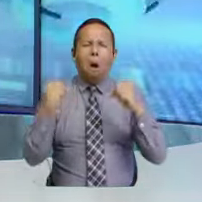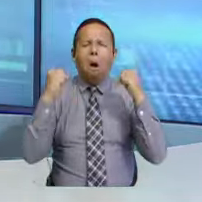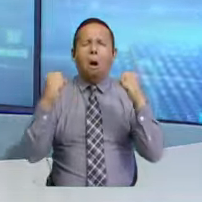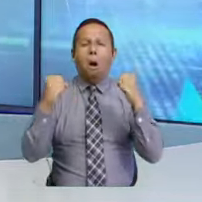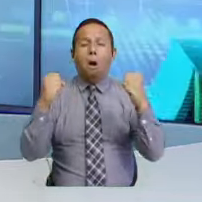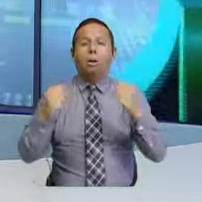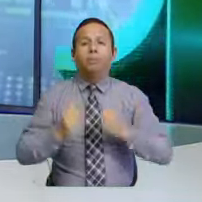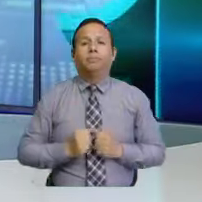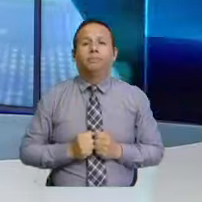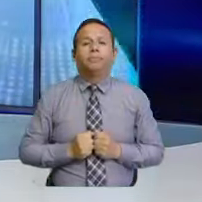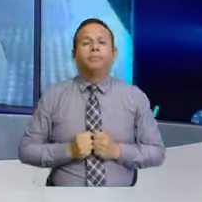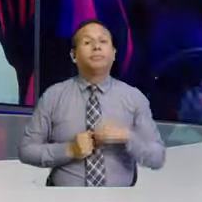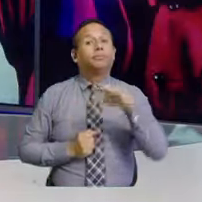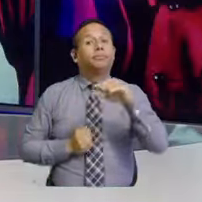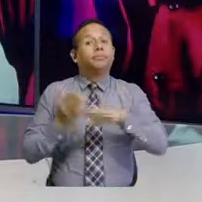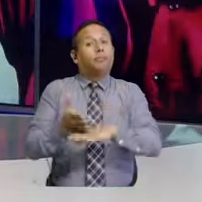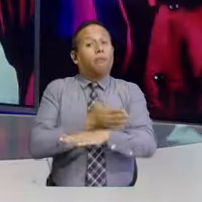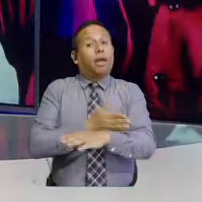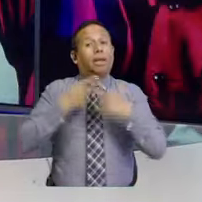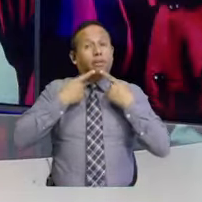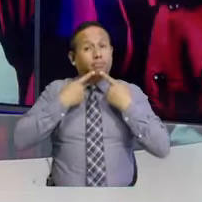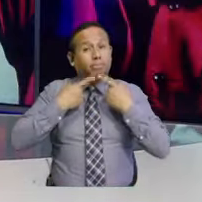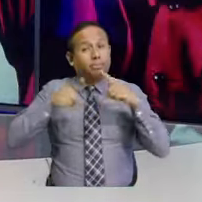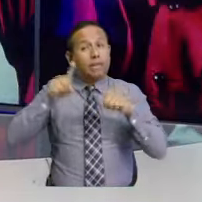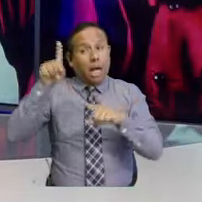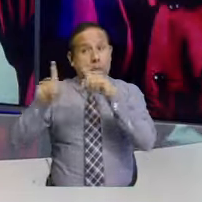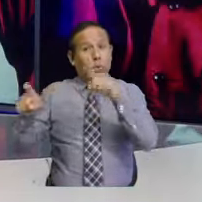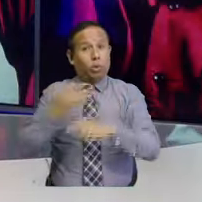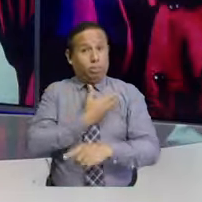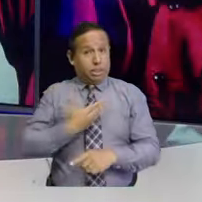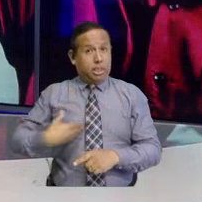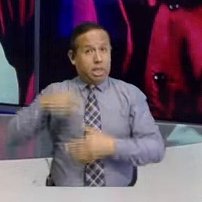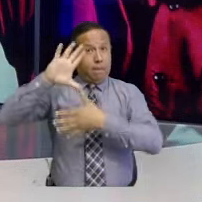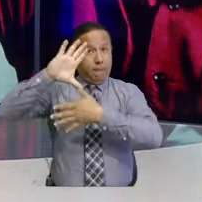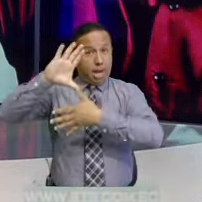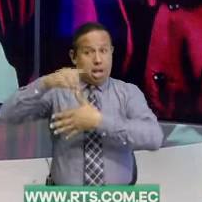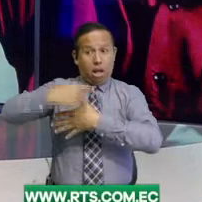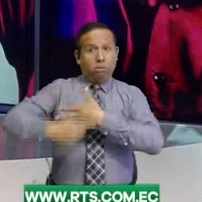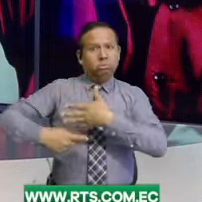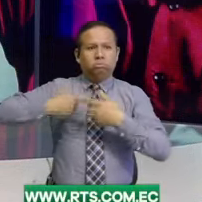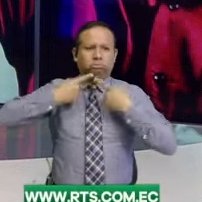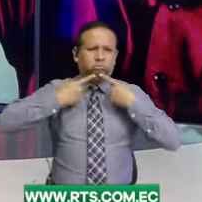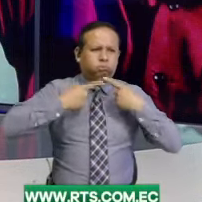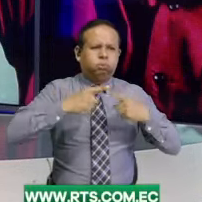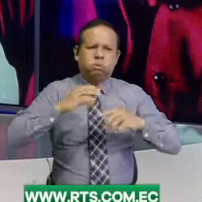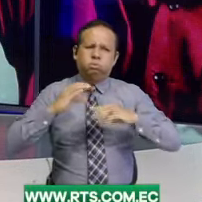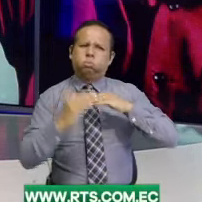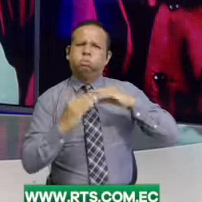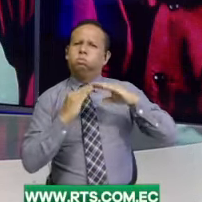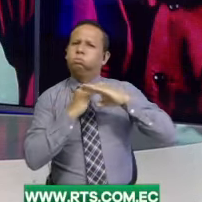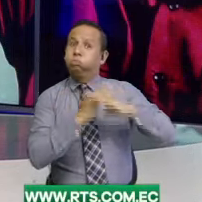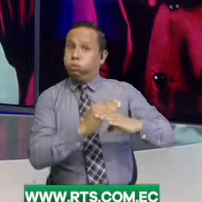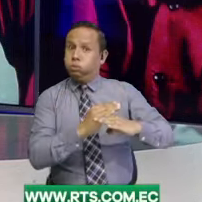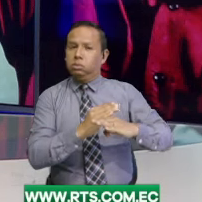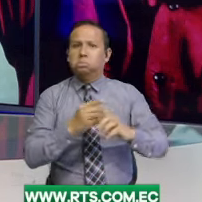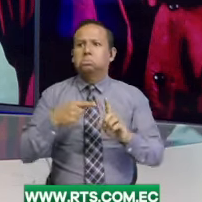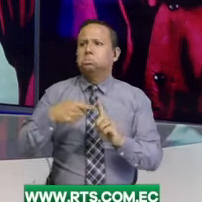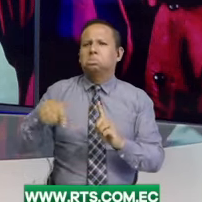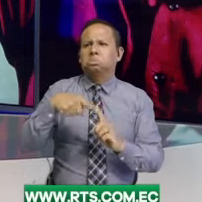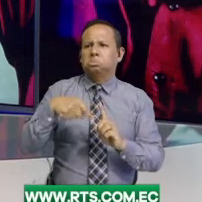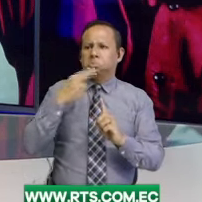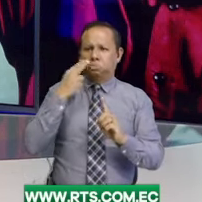Ante las declaraciones de los presidentes de varios países de América, el gobierno de Nicolás Maduro expulsó a los embajadores de